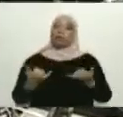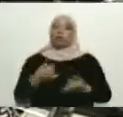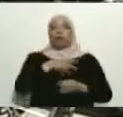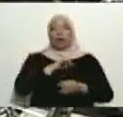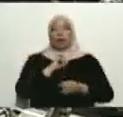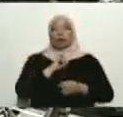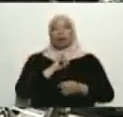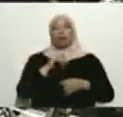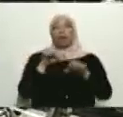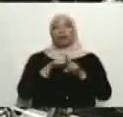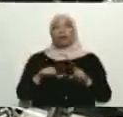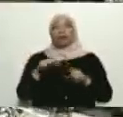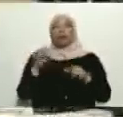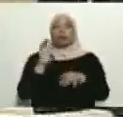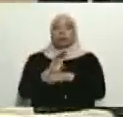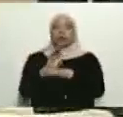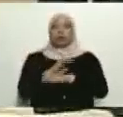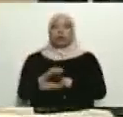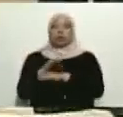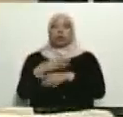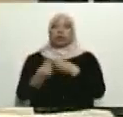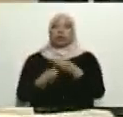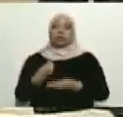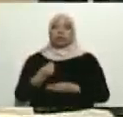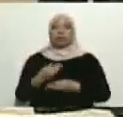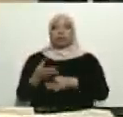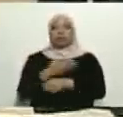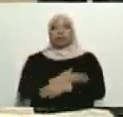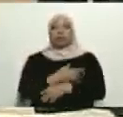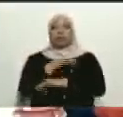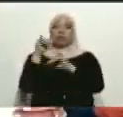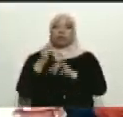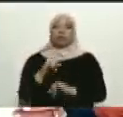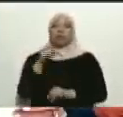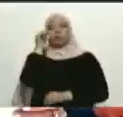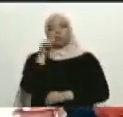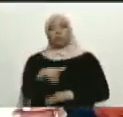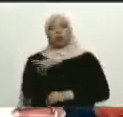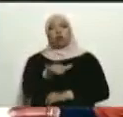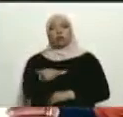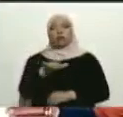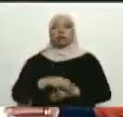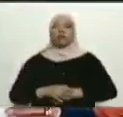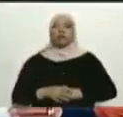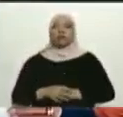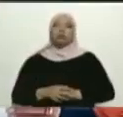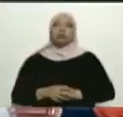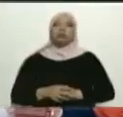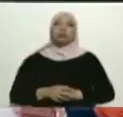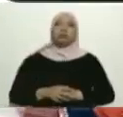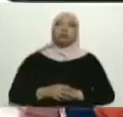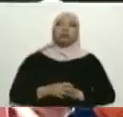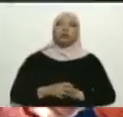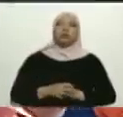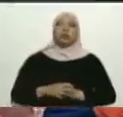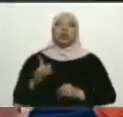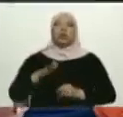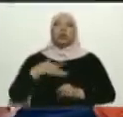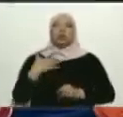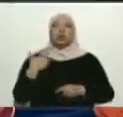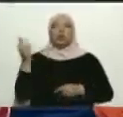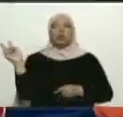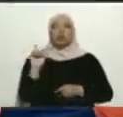sectores extremistas que pretenden la infelicidad de nuestro pueblo y se quedaron completamente aislados porque el